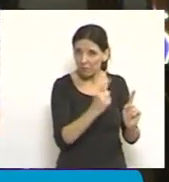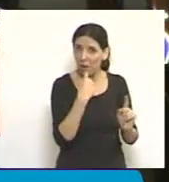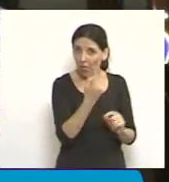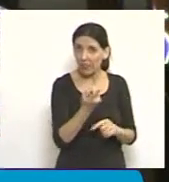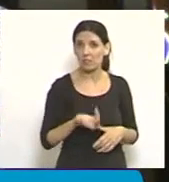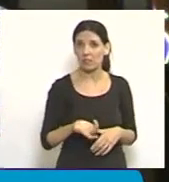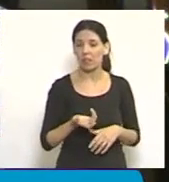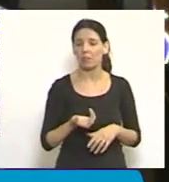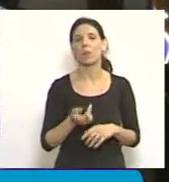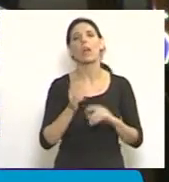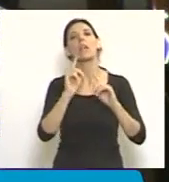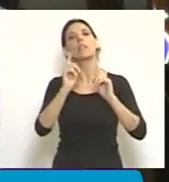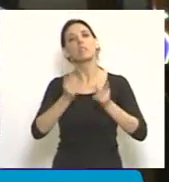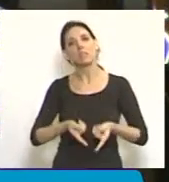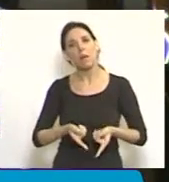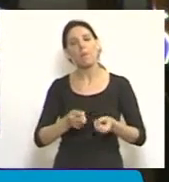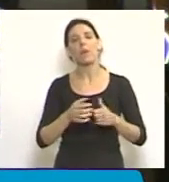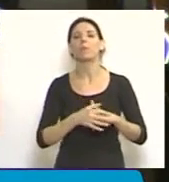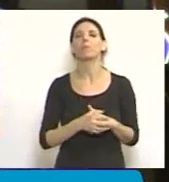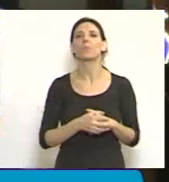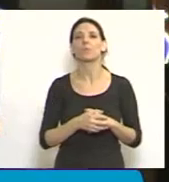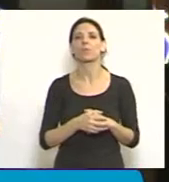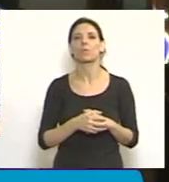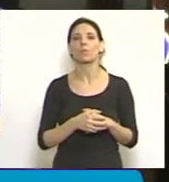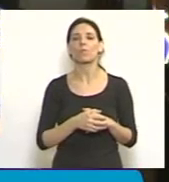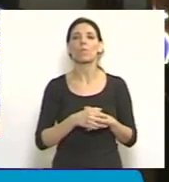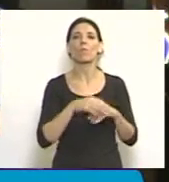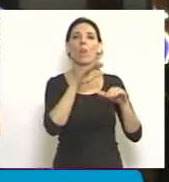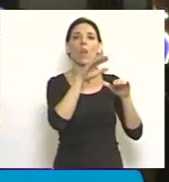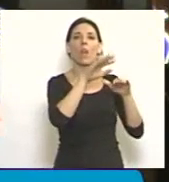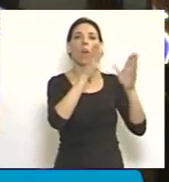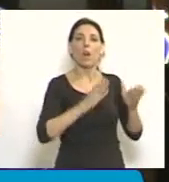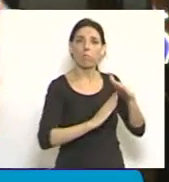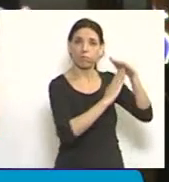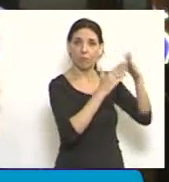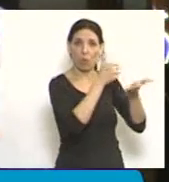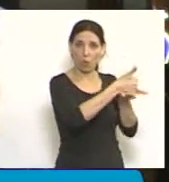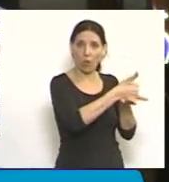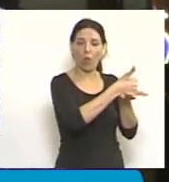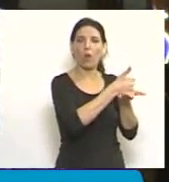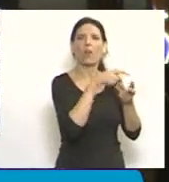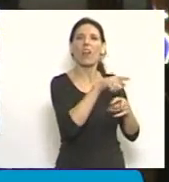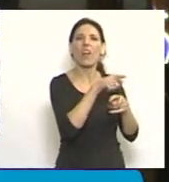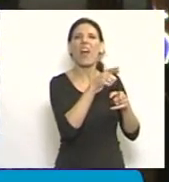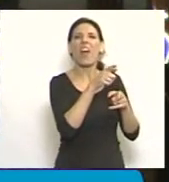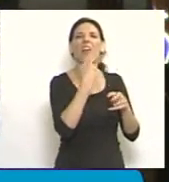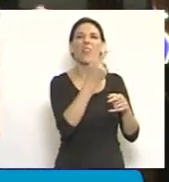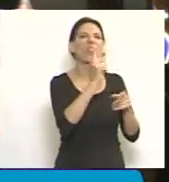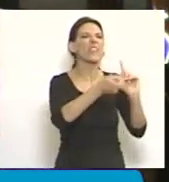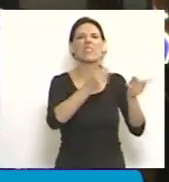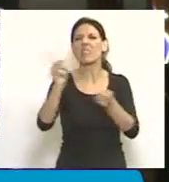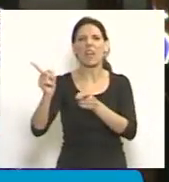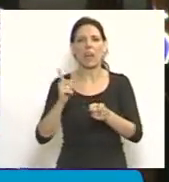llevar o someter a un fiscal a sanciones disciplinarias o aún someterlo al enjuiciamiento que está